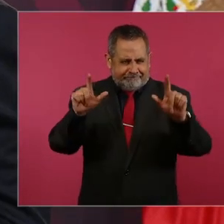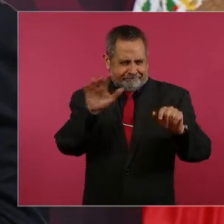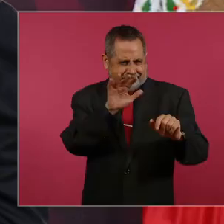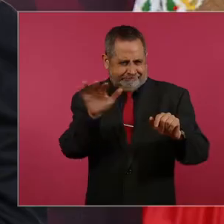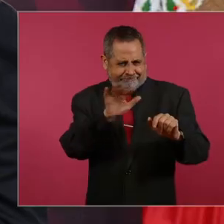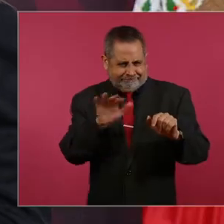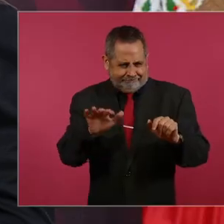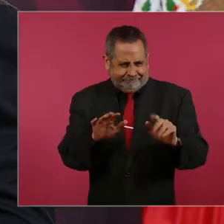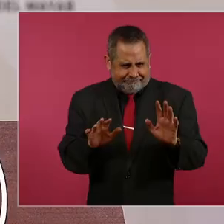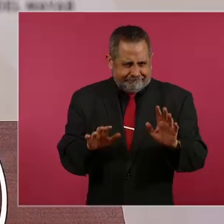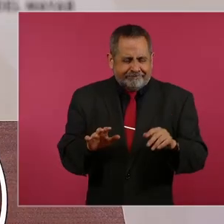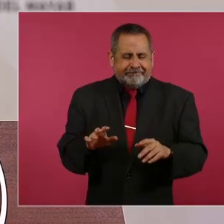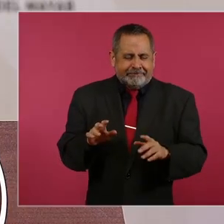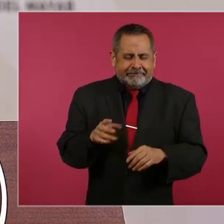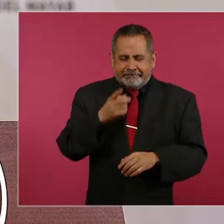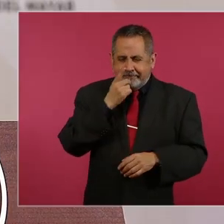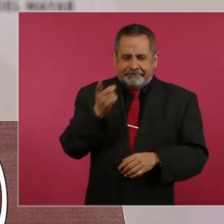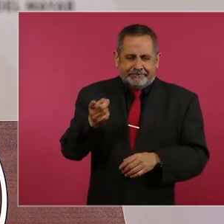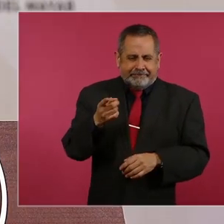expresiones,